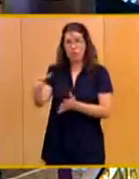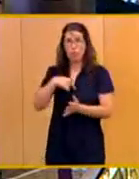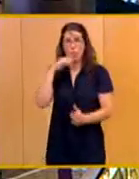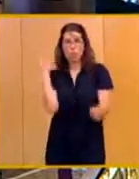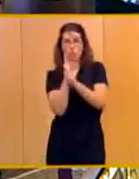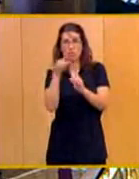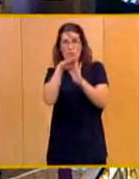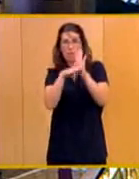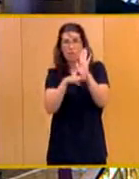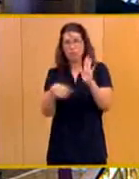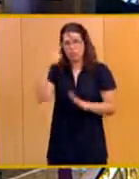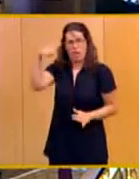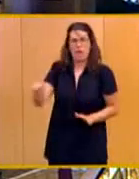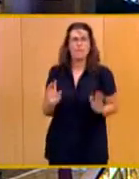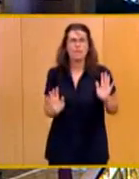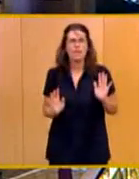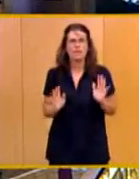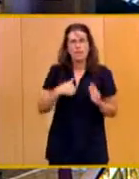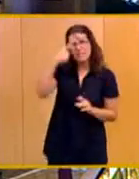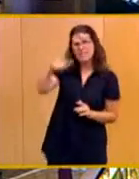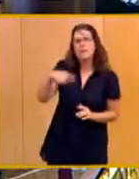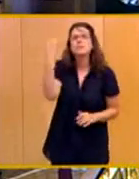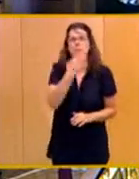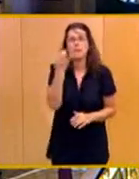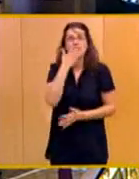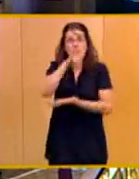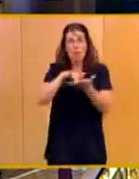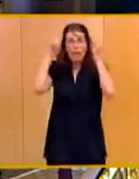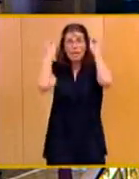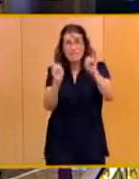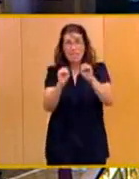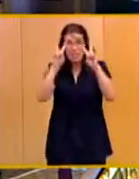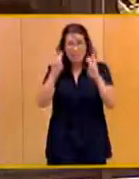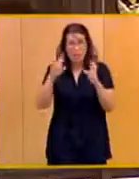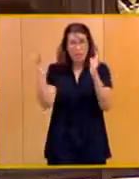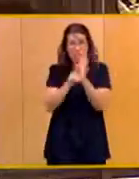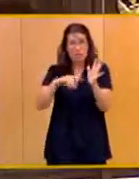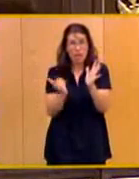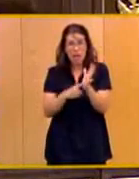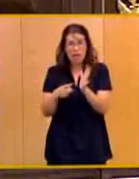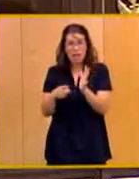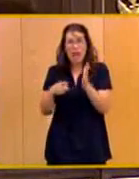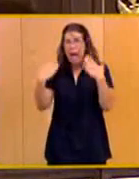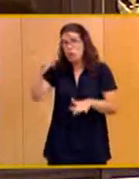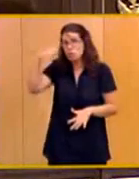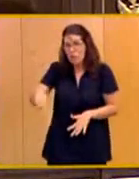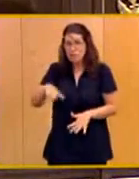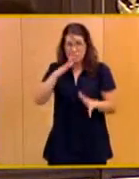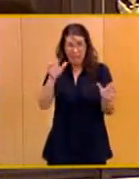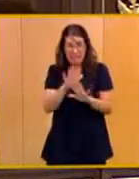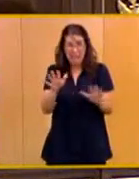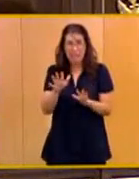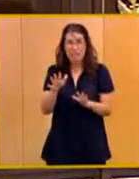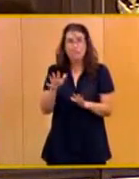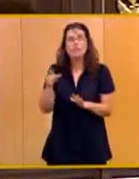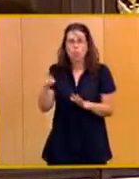medidas. Sabía lo que ocurría si se rechazaban. Y sabiéndolo, lo hizo, porque pensó que eso era bueno para él, para